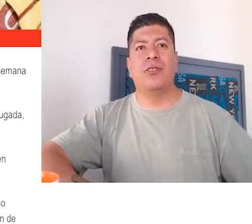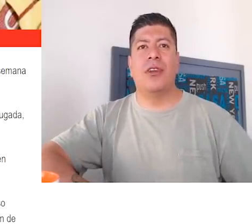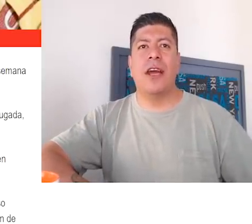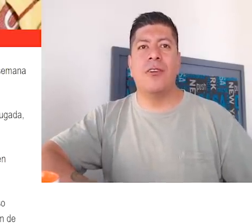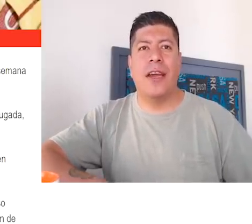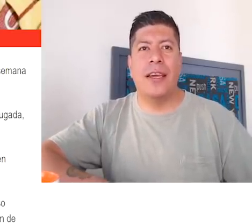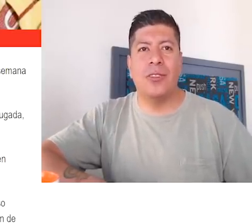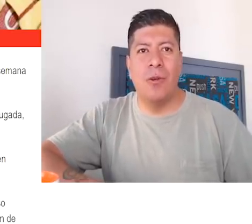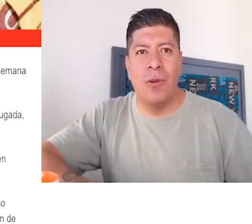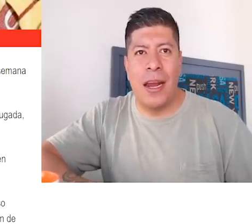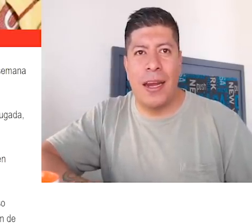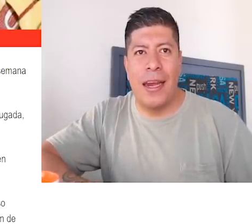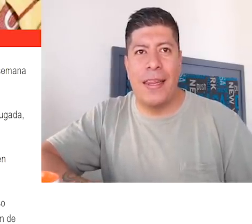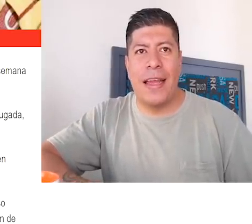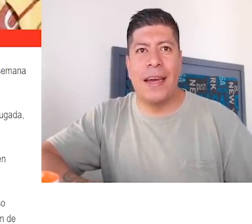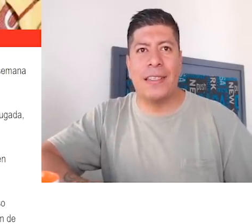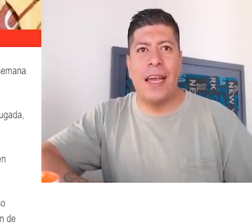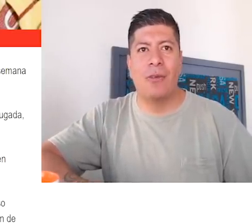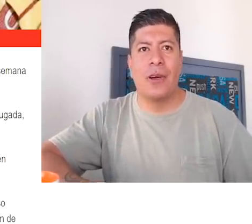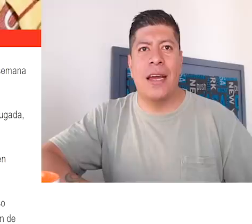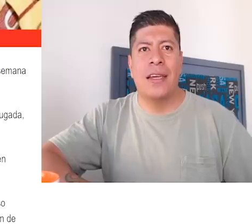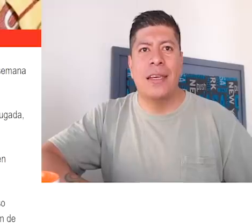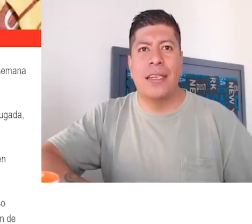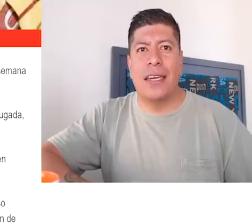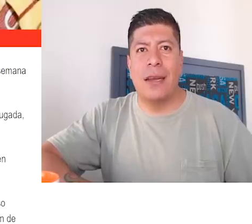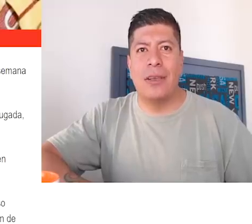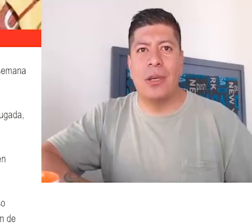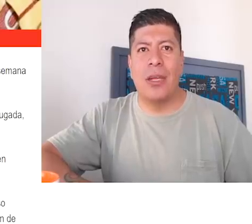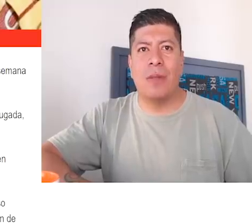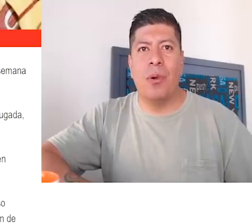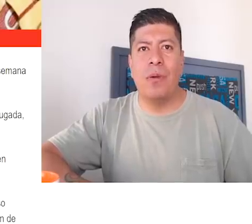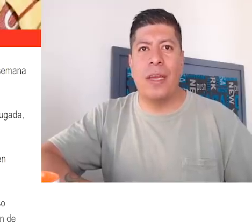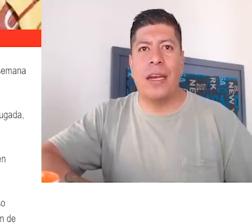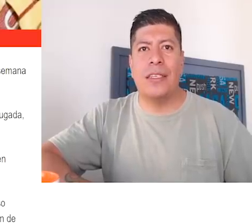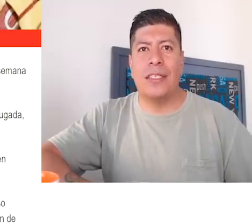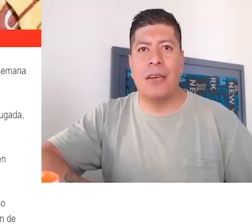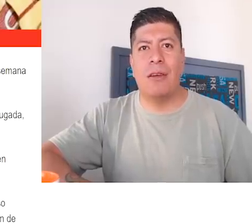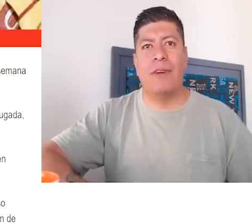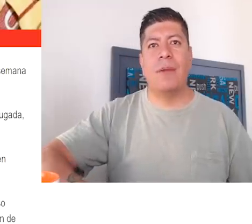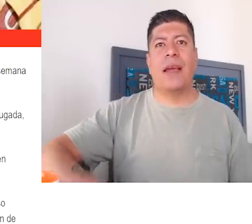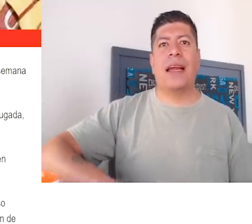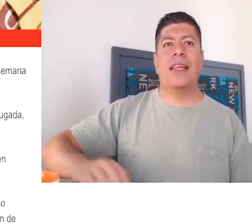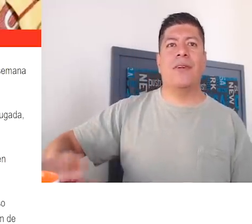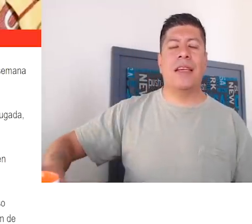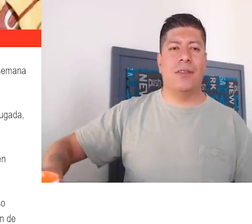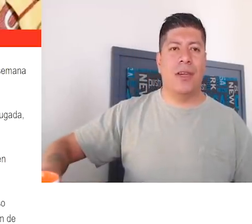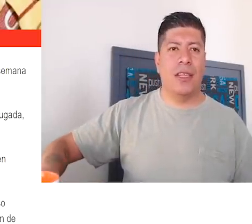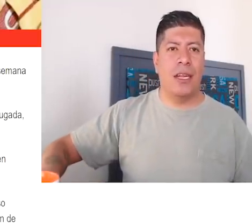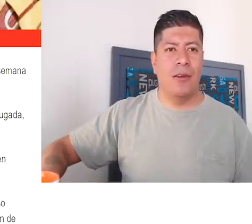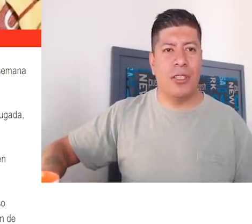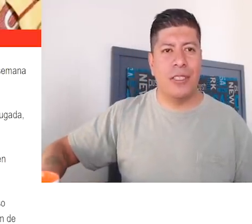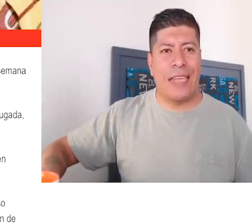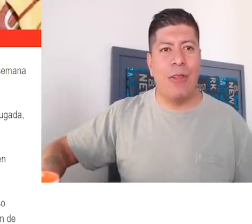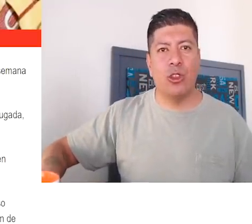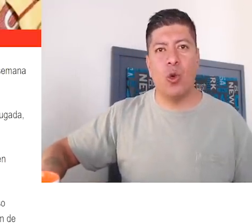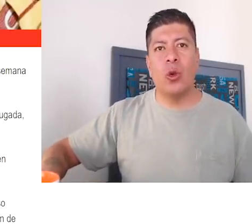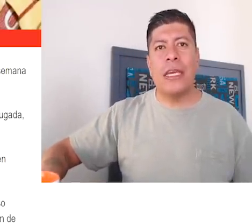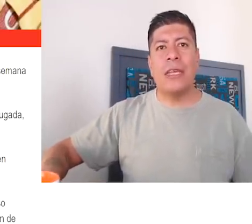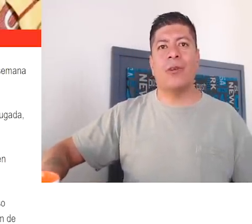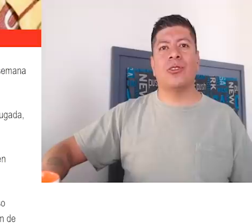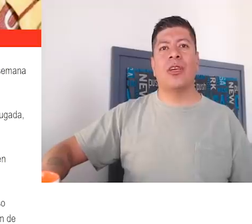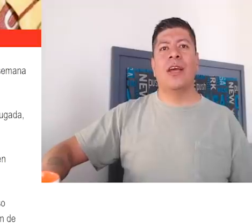del exfuncionario es una realidad. García Luna, secretario de Seguridad Pública en el sexenio de Felipe Calderón, ha sido detenido en los